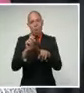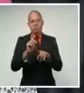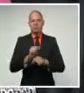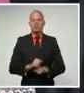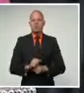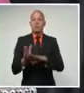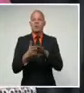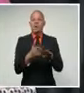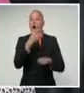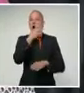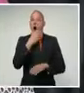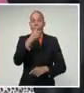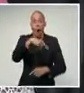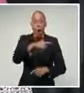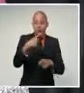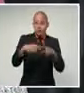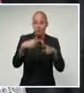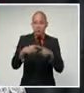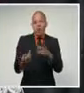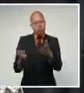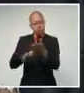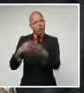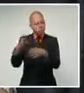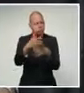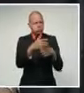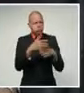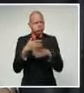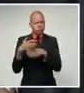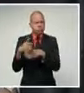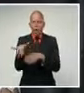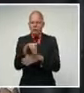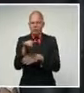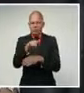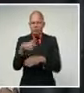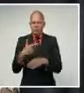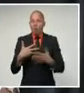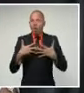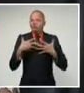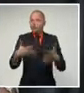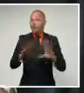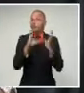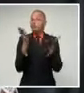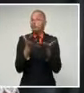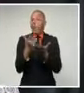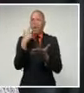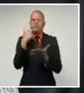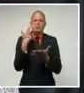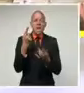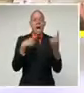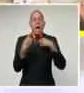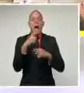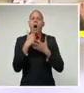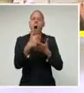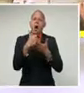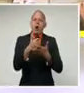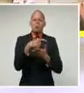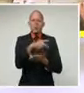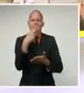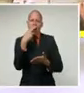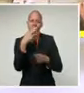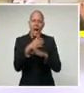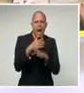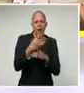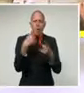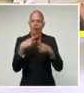cederistas, junto a demás integrantes de la organización, brindan apoyo clave en la labor preventiva, centros de